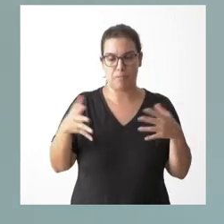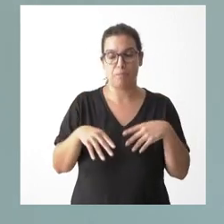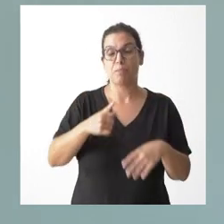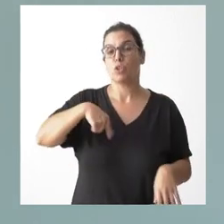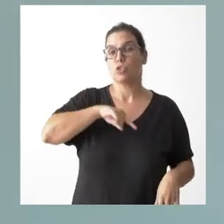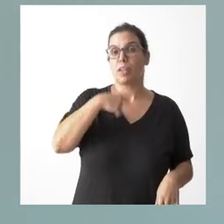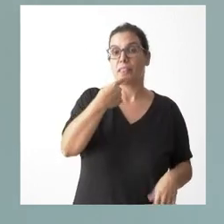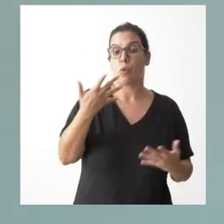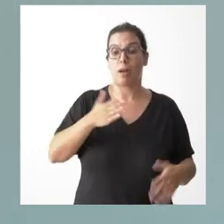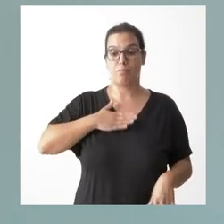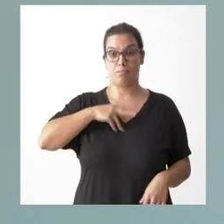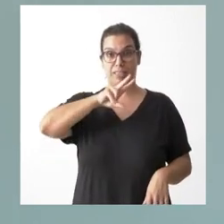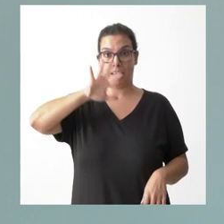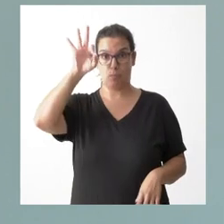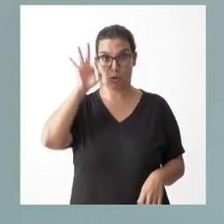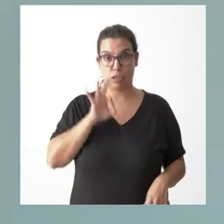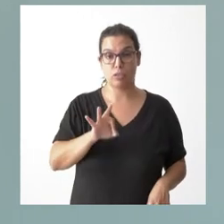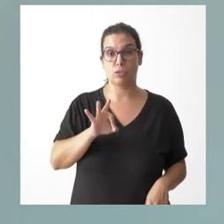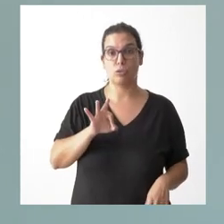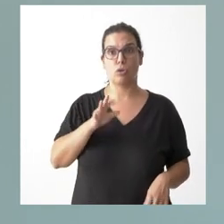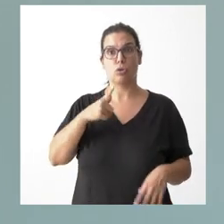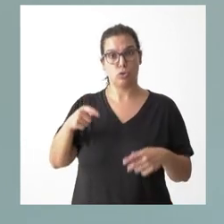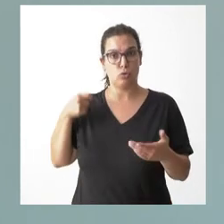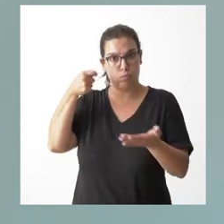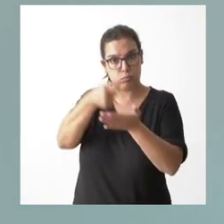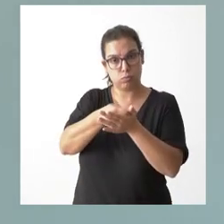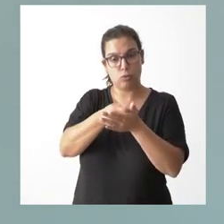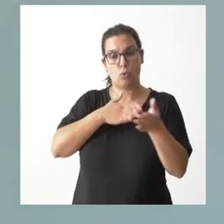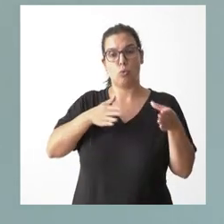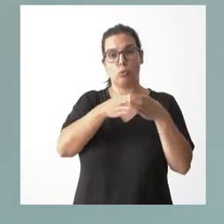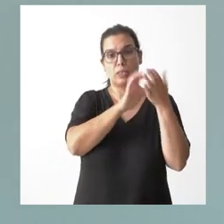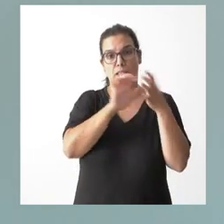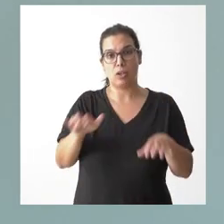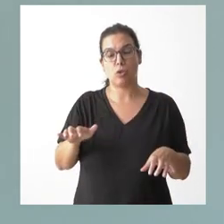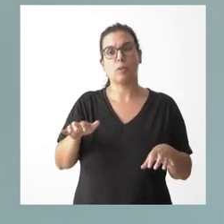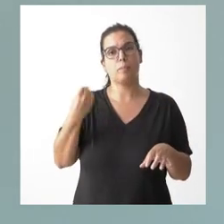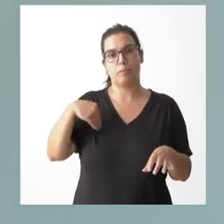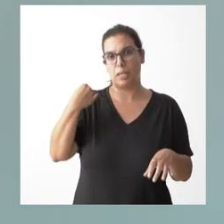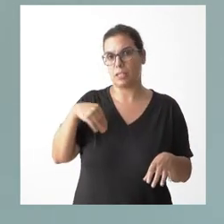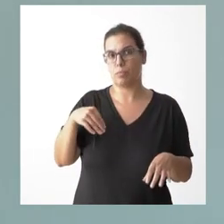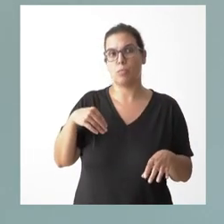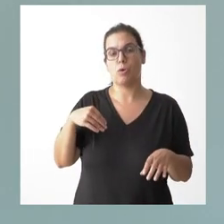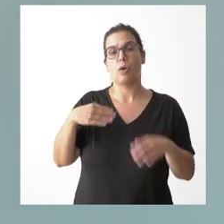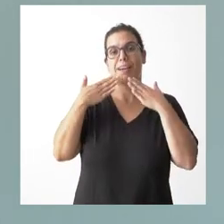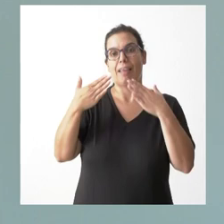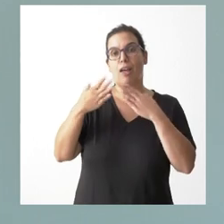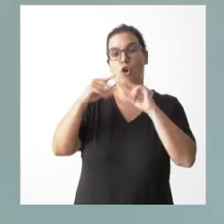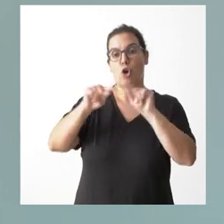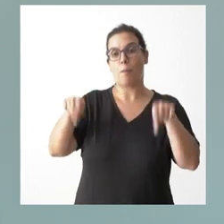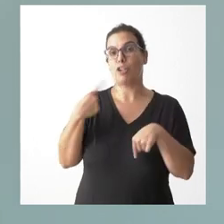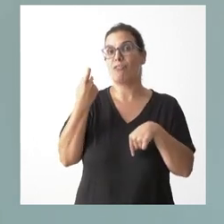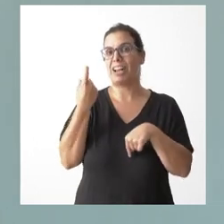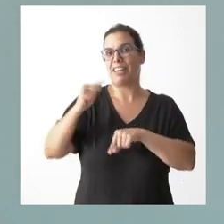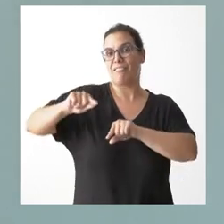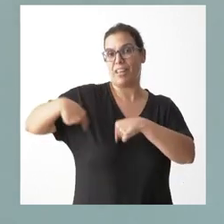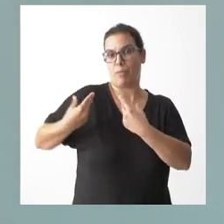este 25% que vamos a aportar desde la Junta de Castilla y León forma parte de un convenio que tenemos que firmar con Renfe, porque